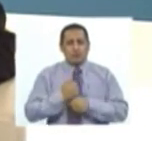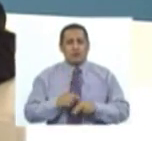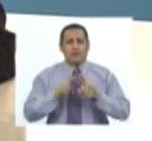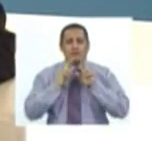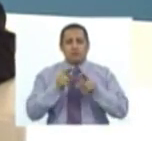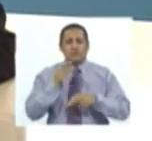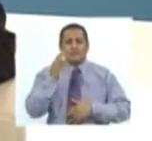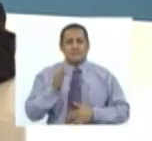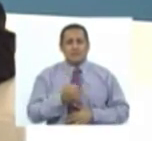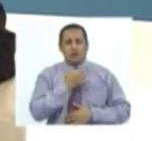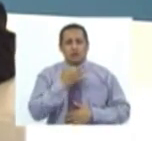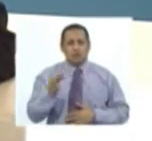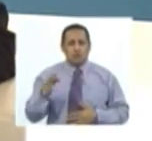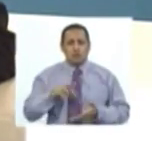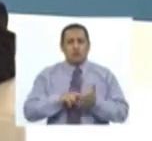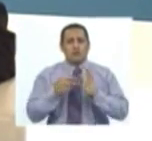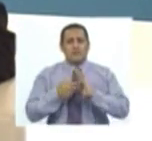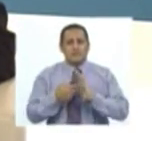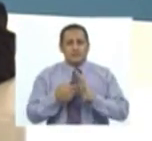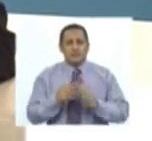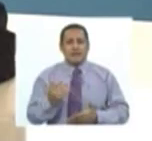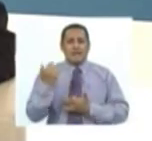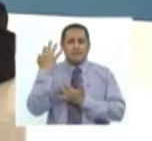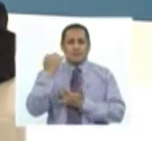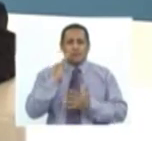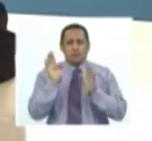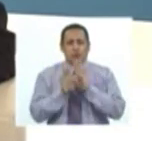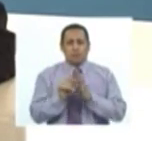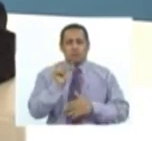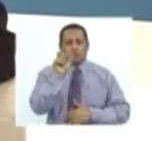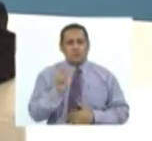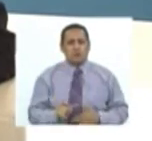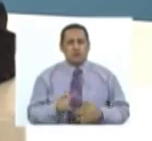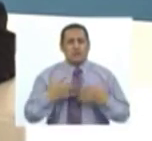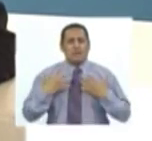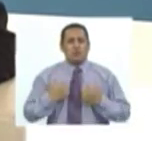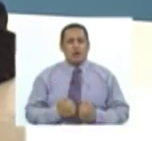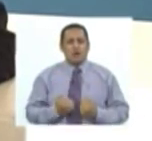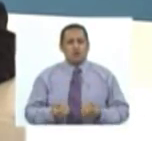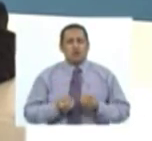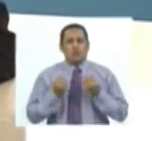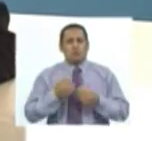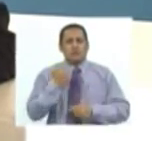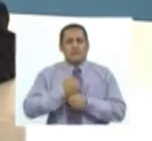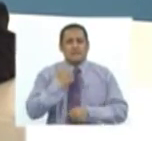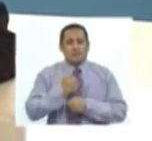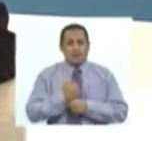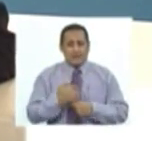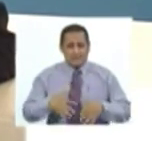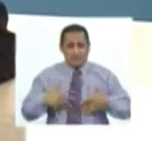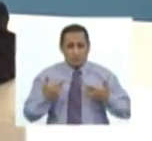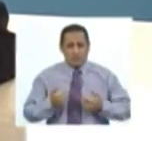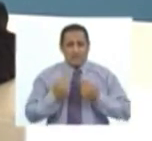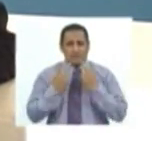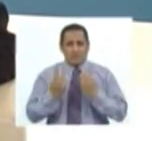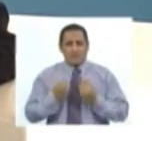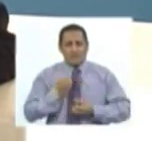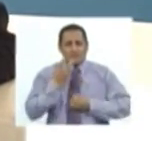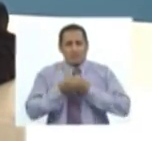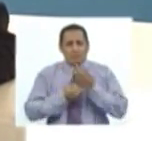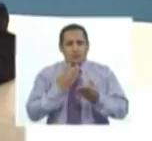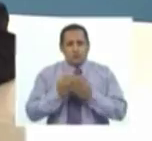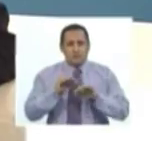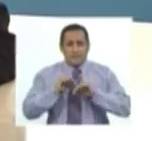responde o no a lo que se espera de un colegiado. ¿Cómo debe actuar un colegiado? ¿Cabe esta posibilidad de pronunciamientos